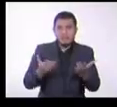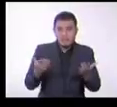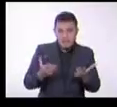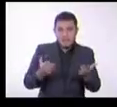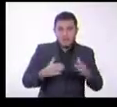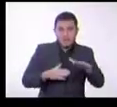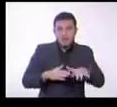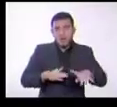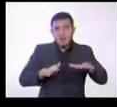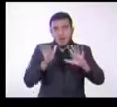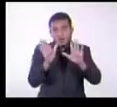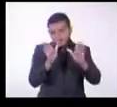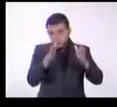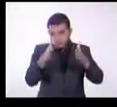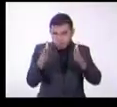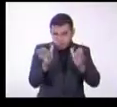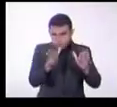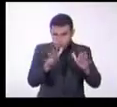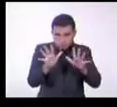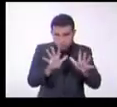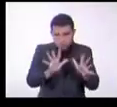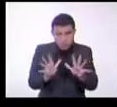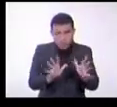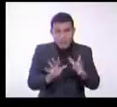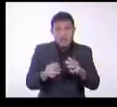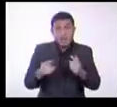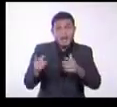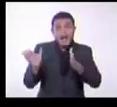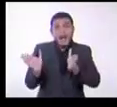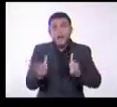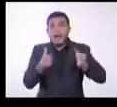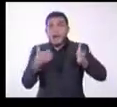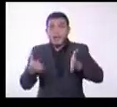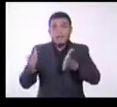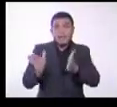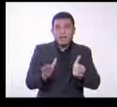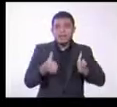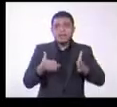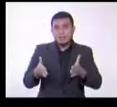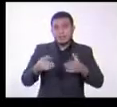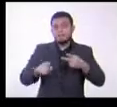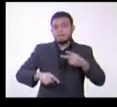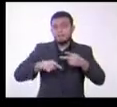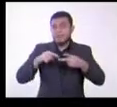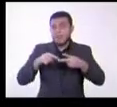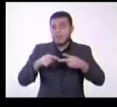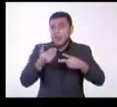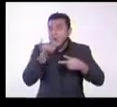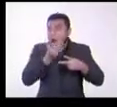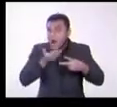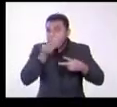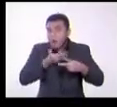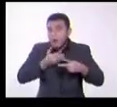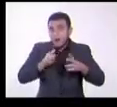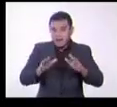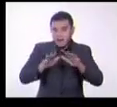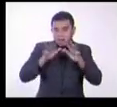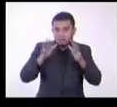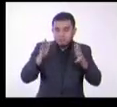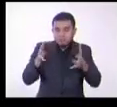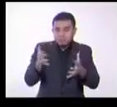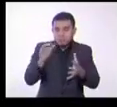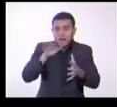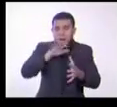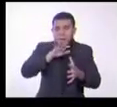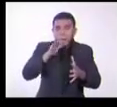climáticas. La circulación del aire y también la circulación del agua en la atmósfera hacen que